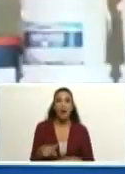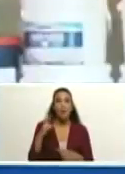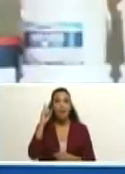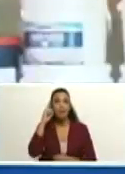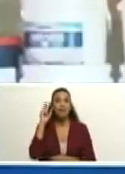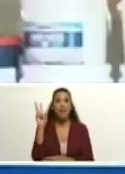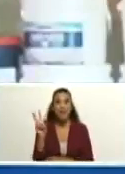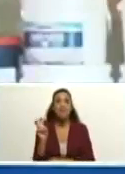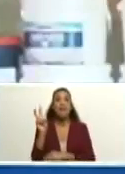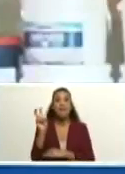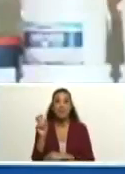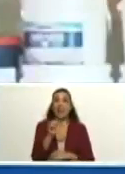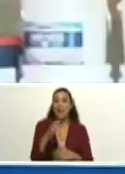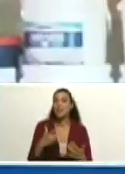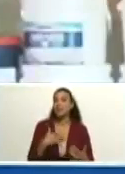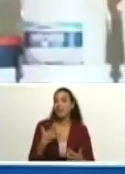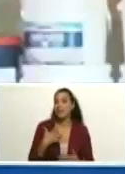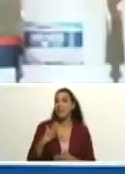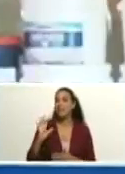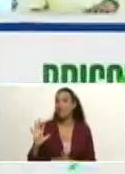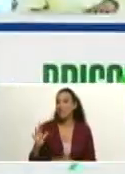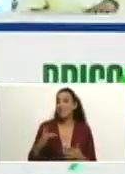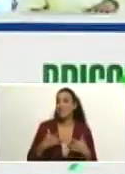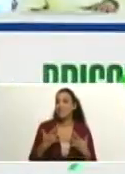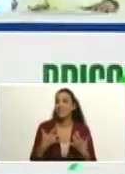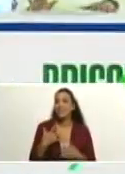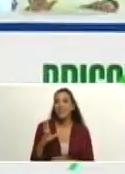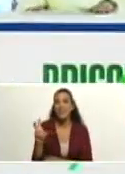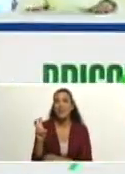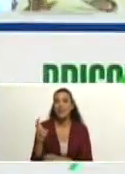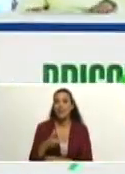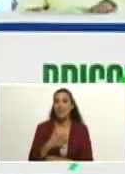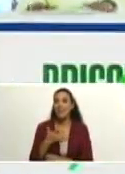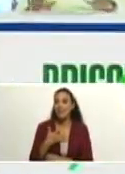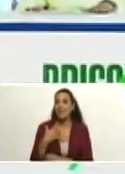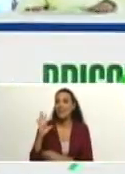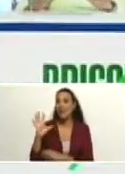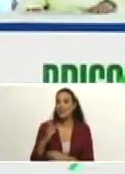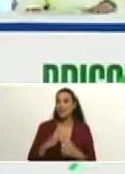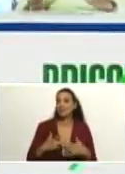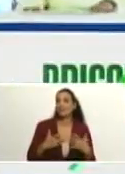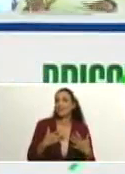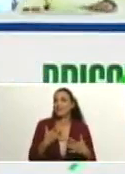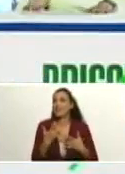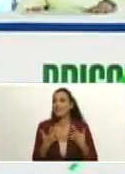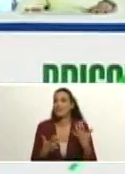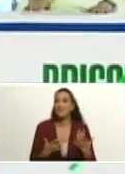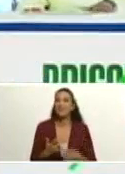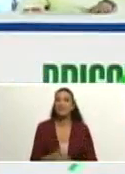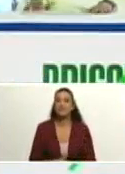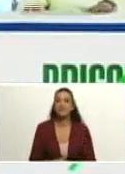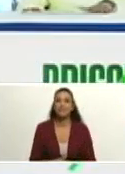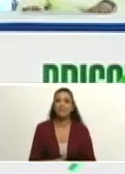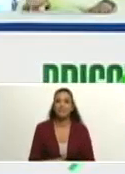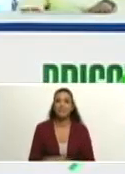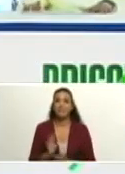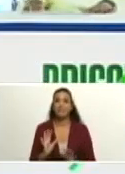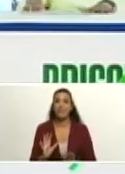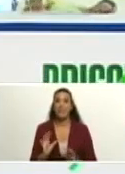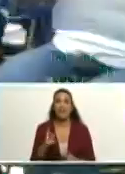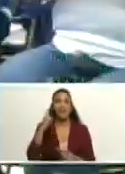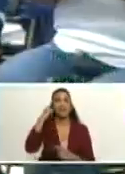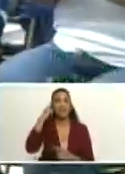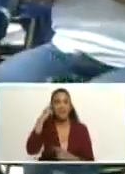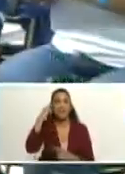Es viernes y el cuerpo lo sabe. Es viernes y es viernes y el cuerpo lo sabe. Estoy como